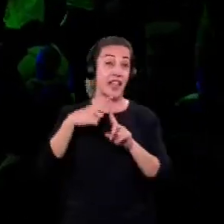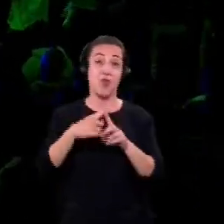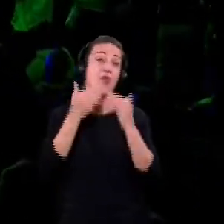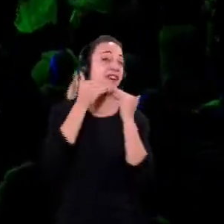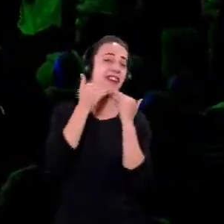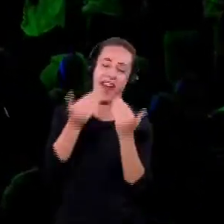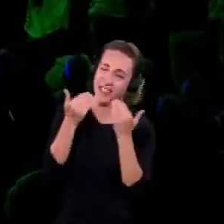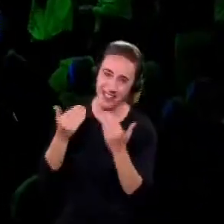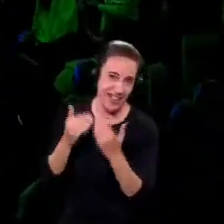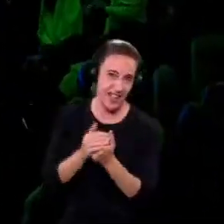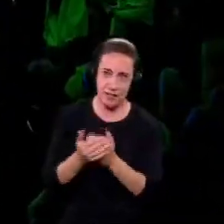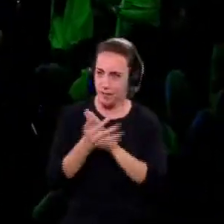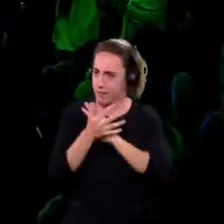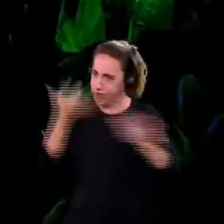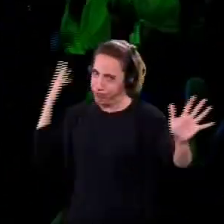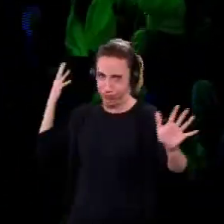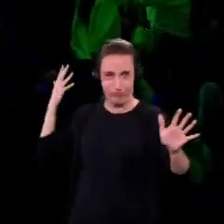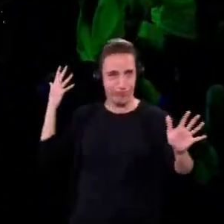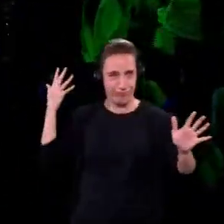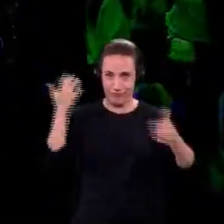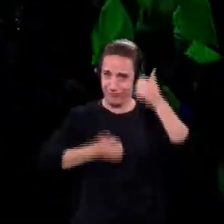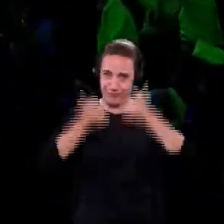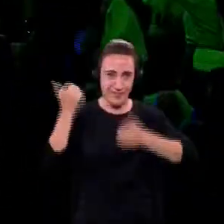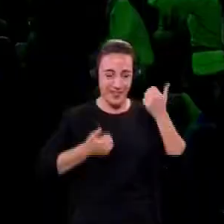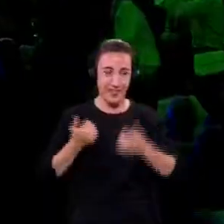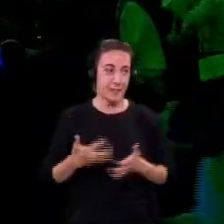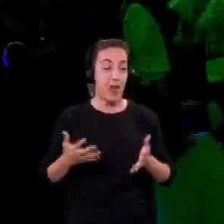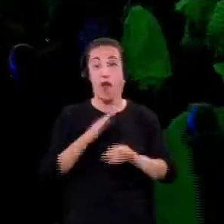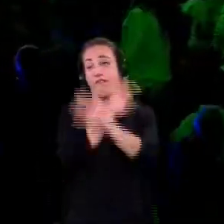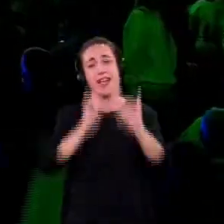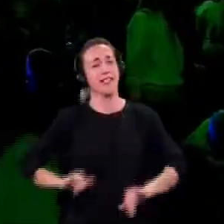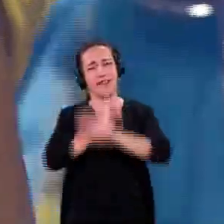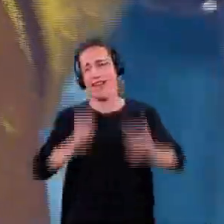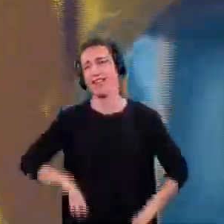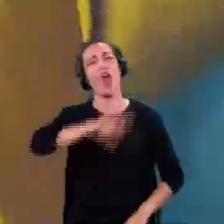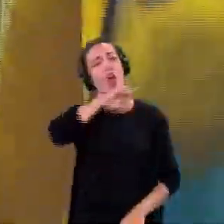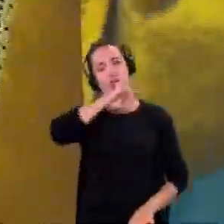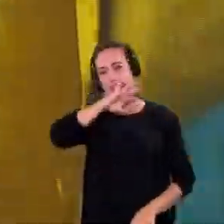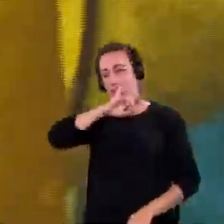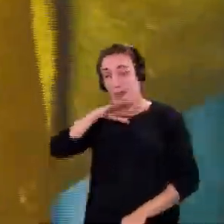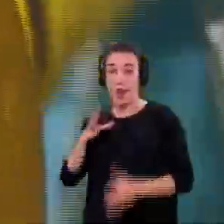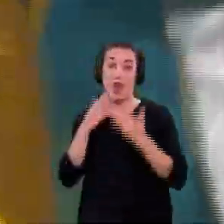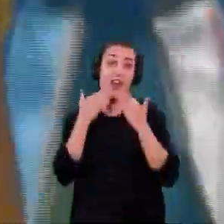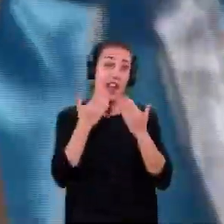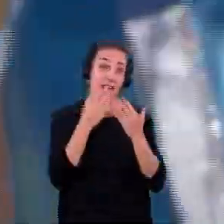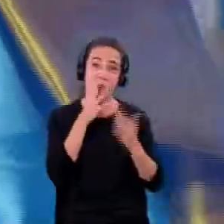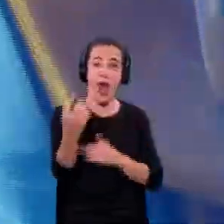muchísimas gracias. Qué rápido pasa esto. Pero felices, felices, muy contentos. Gracias por ese